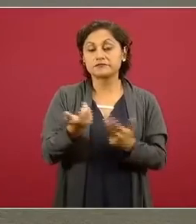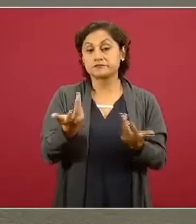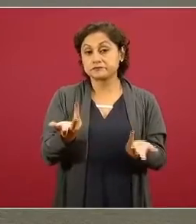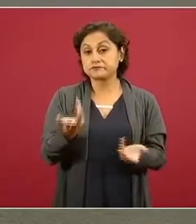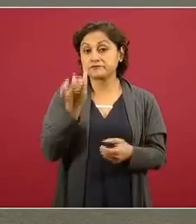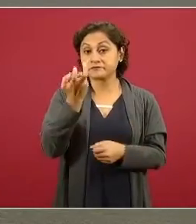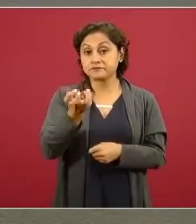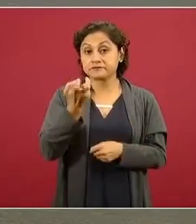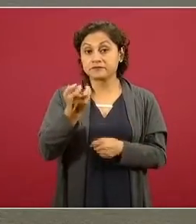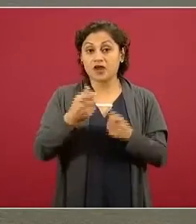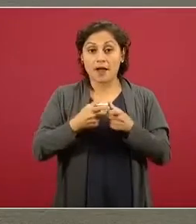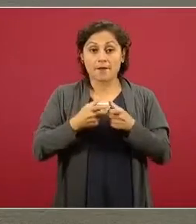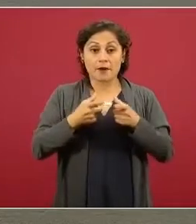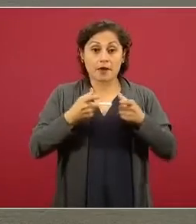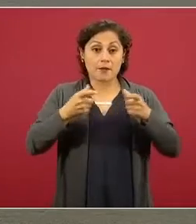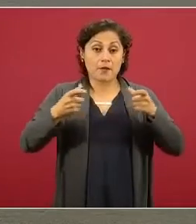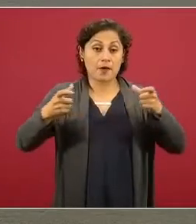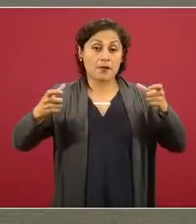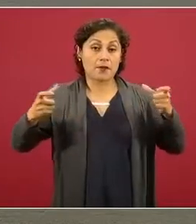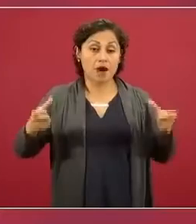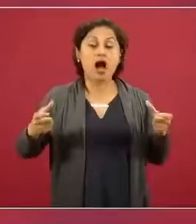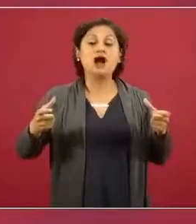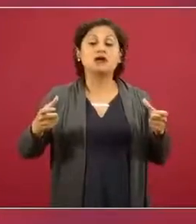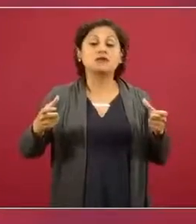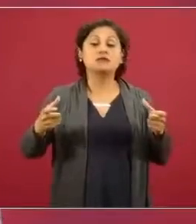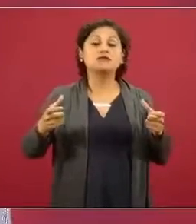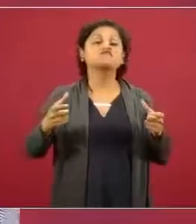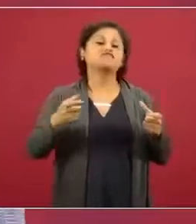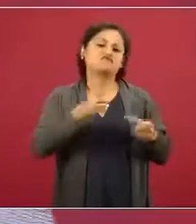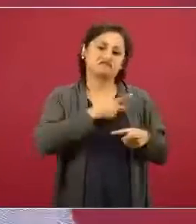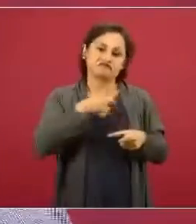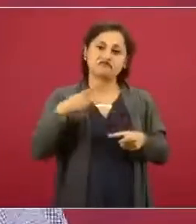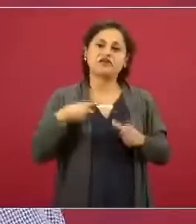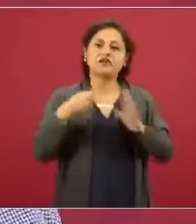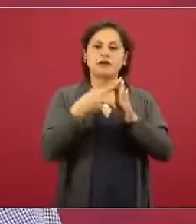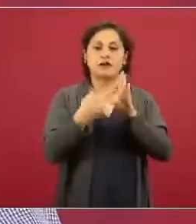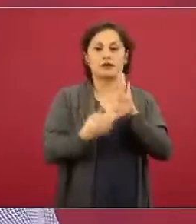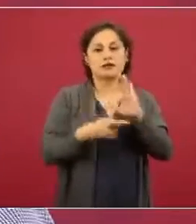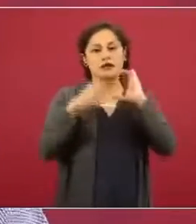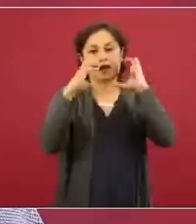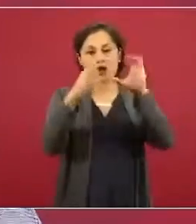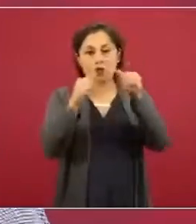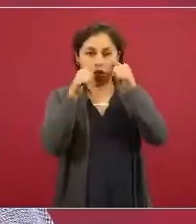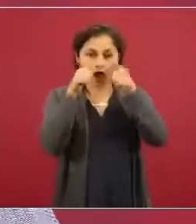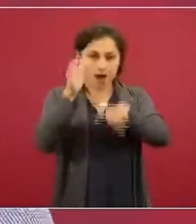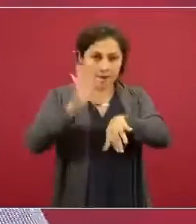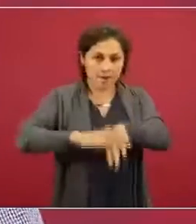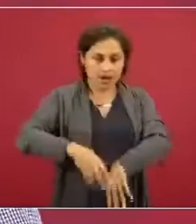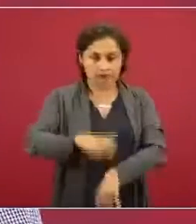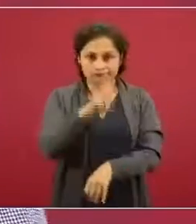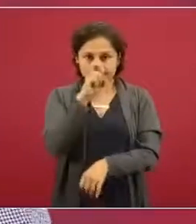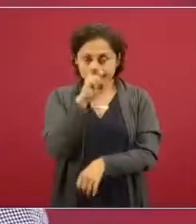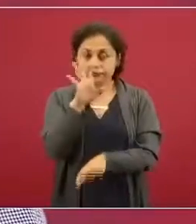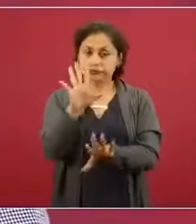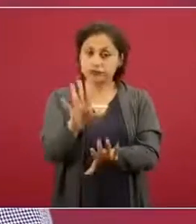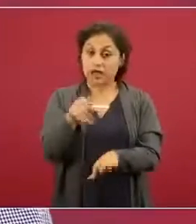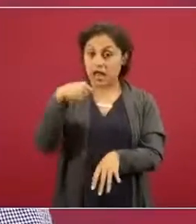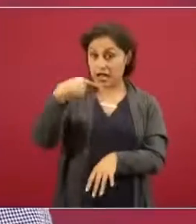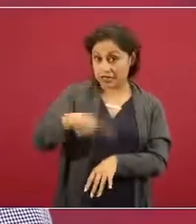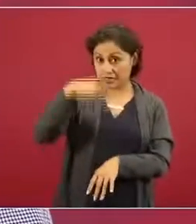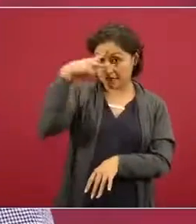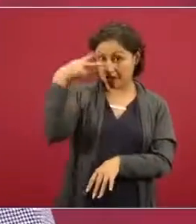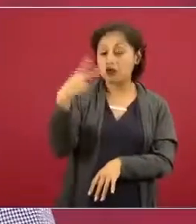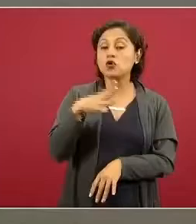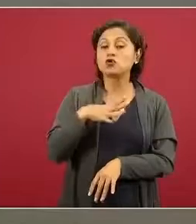un incremento en las medidas de restricción. Justo la idea de tener este semáforo que combina 10